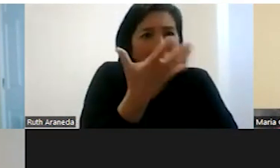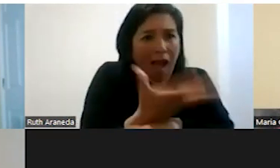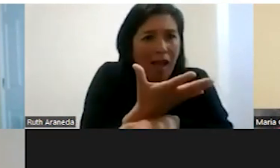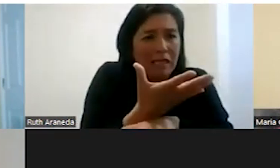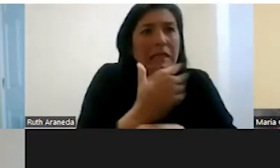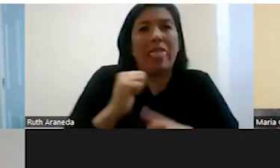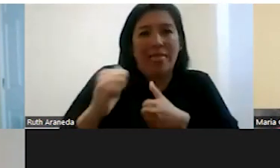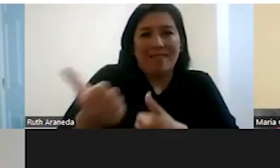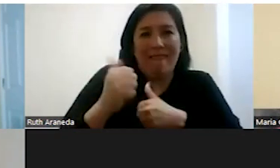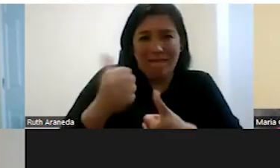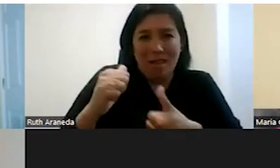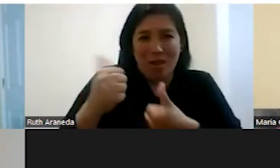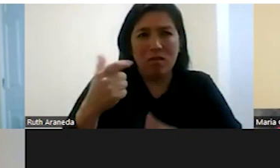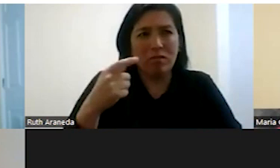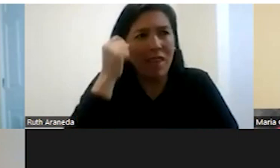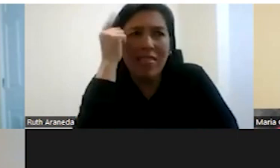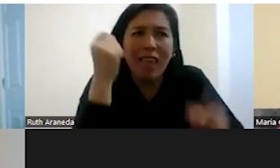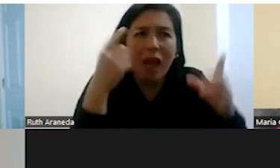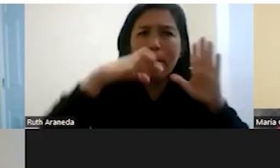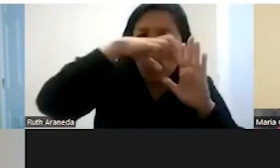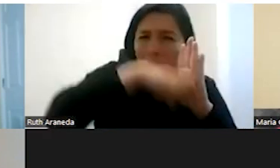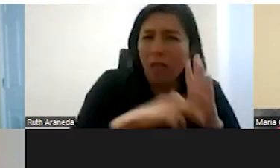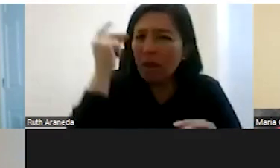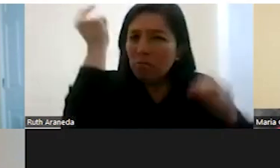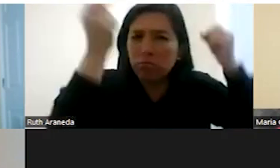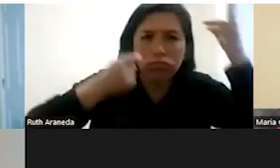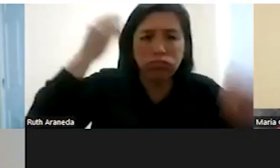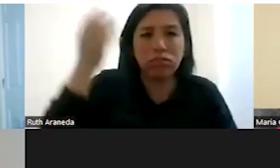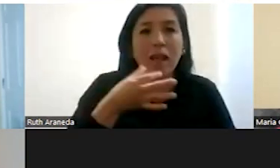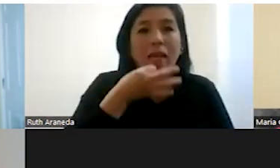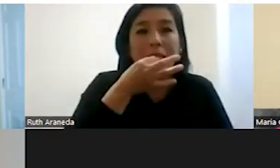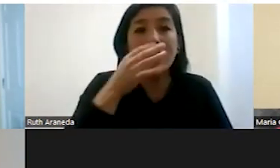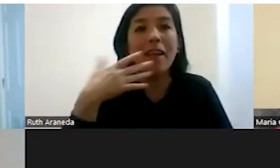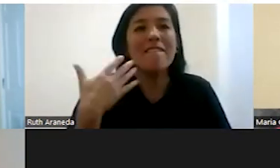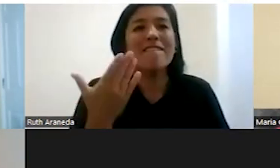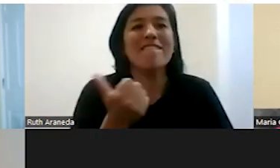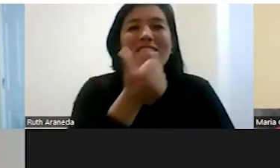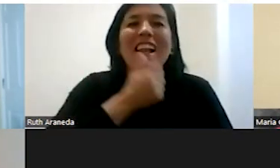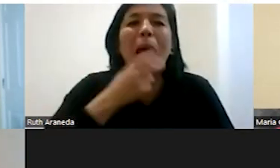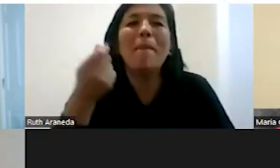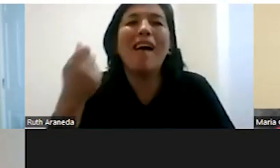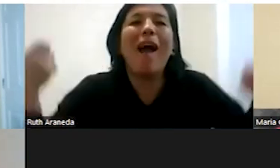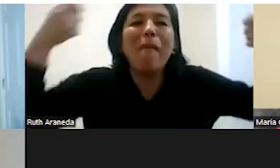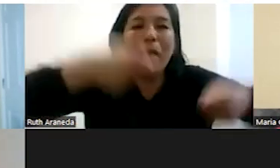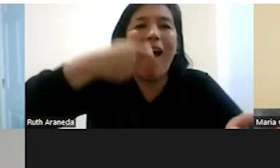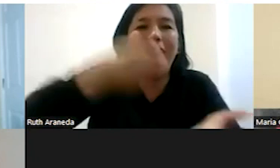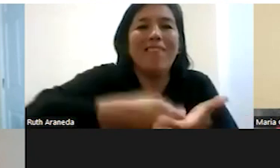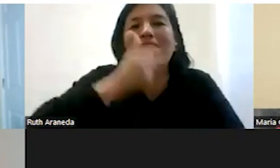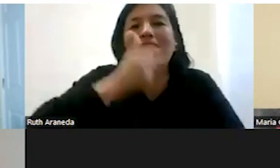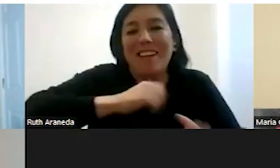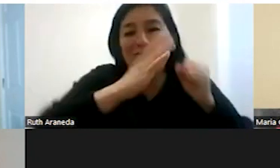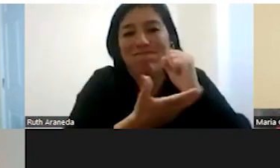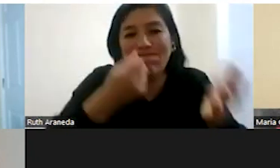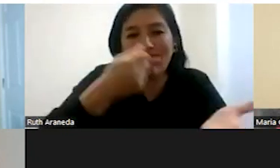desafíos, propuestas, proyectos, ideas que pongámosle en la medida, plata. En la medida que, claro, justamente en la medida que